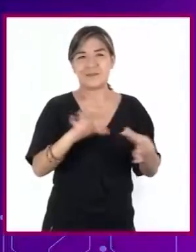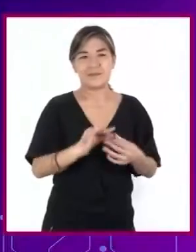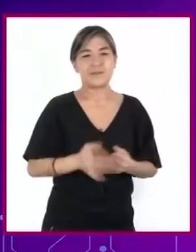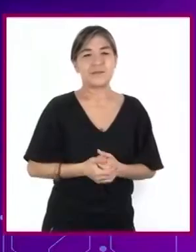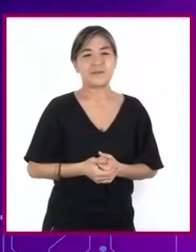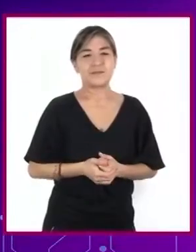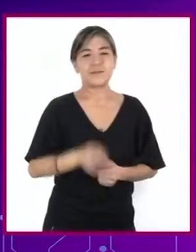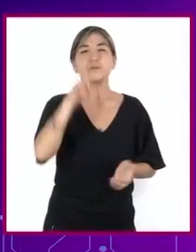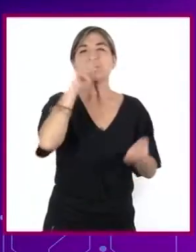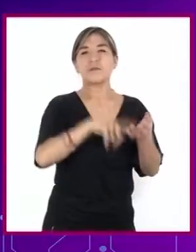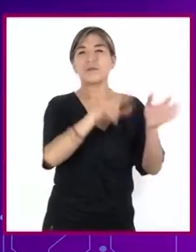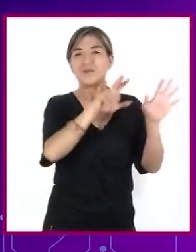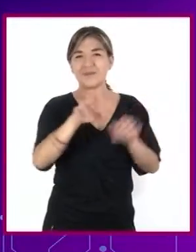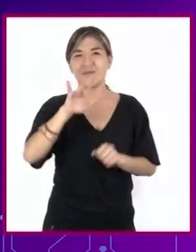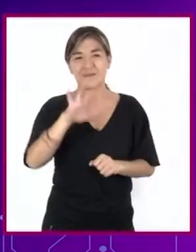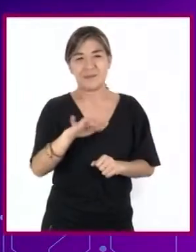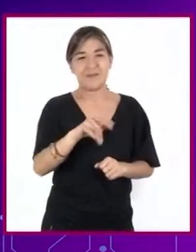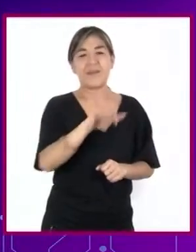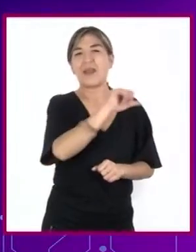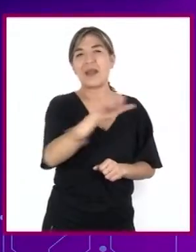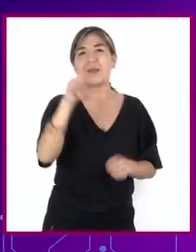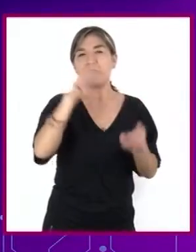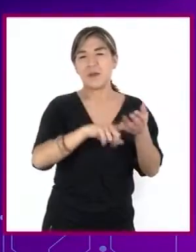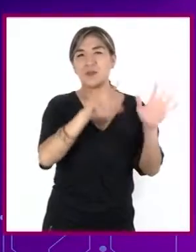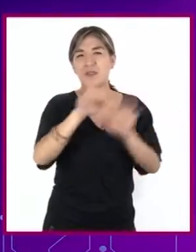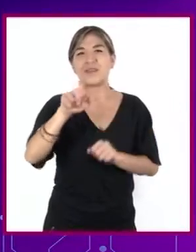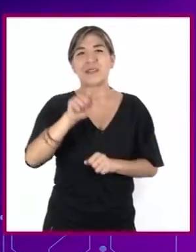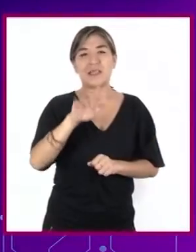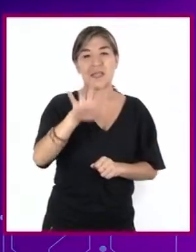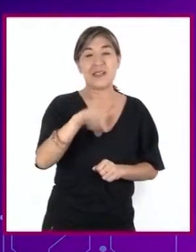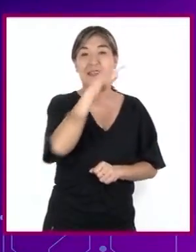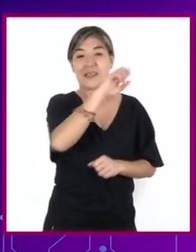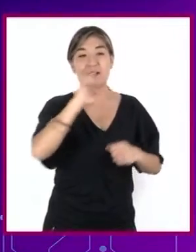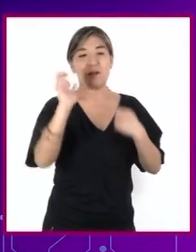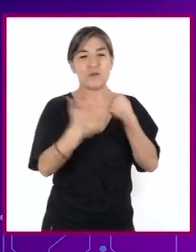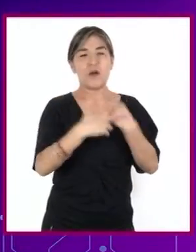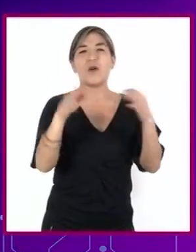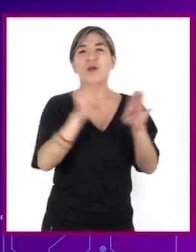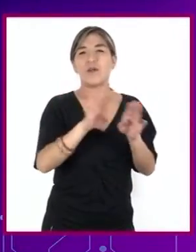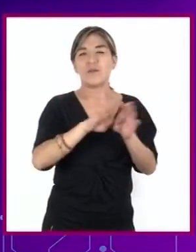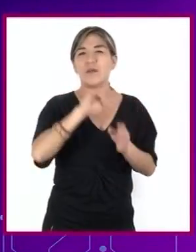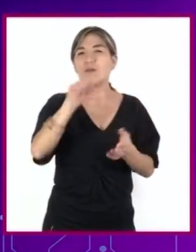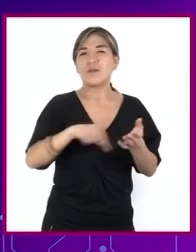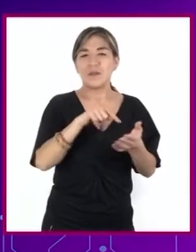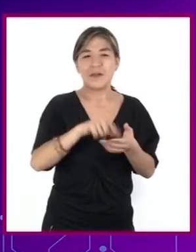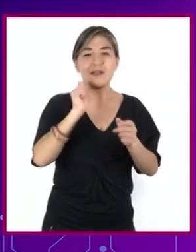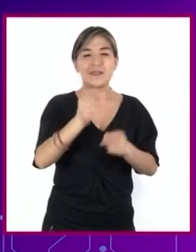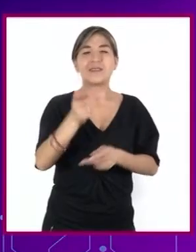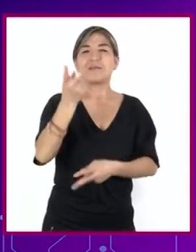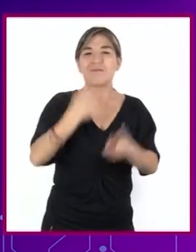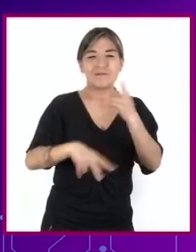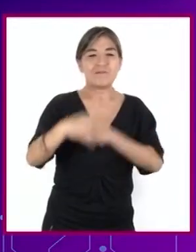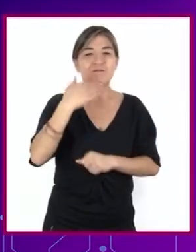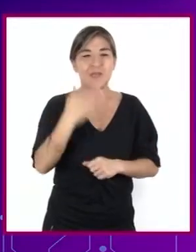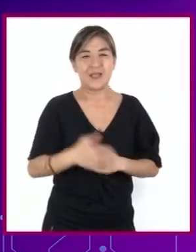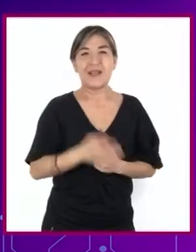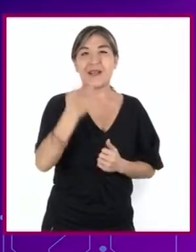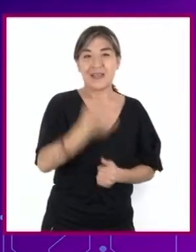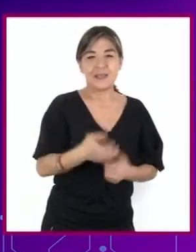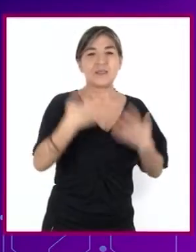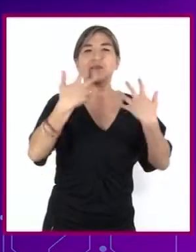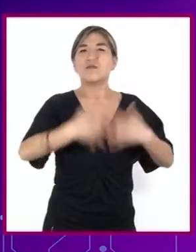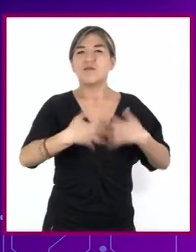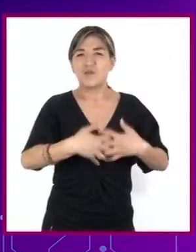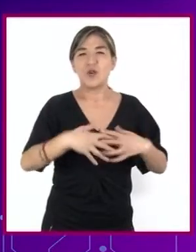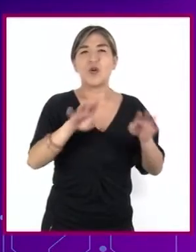Entre 1850 y 1875, Europa vivió un periodo de prosperidad. Las compañías industriales y